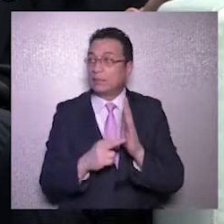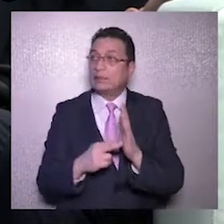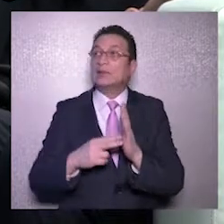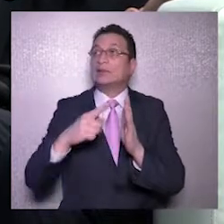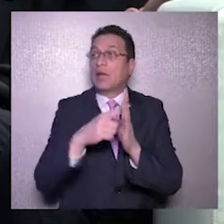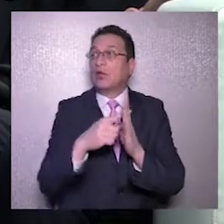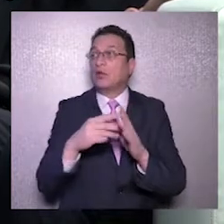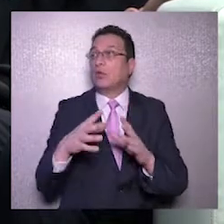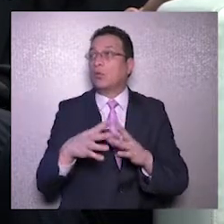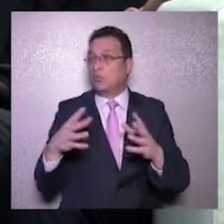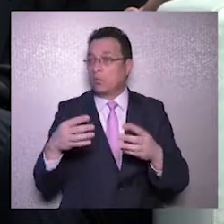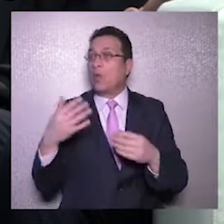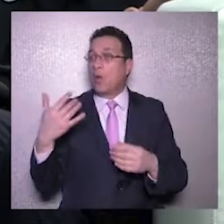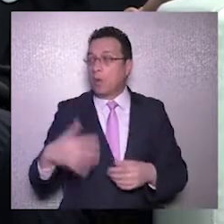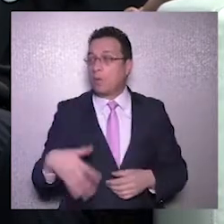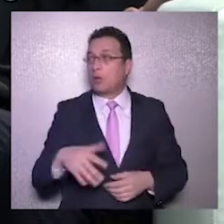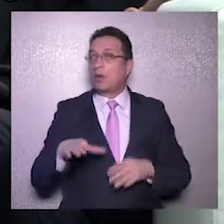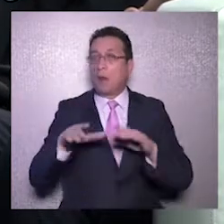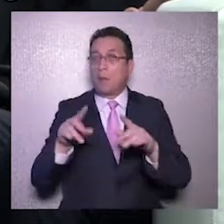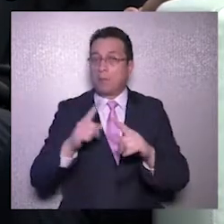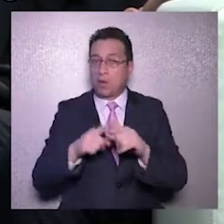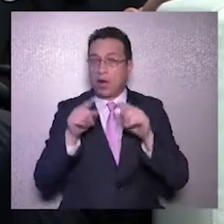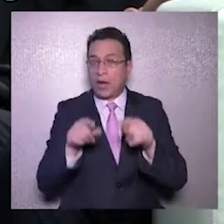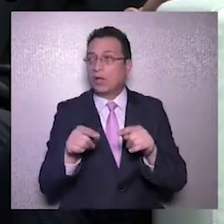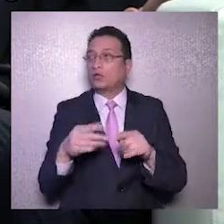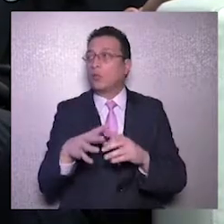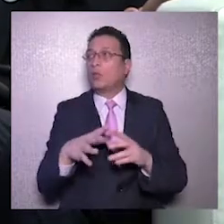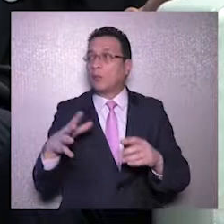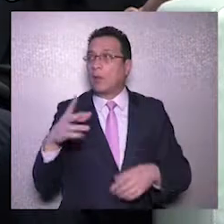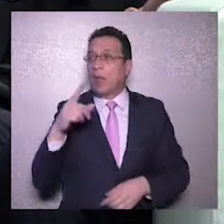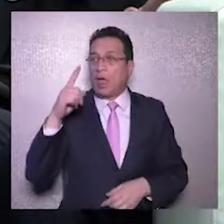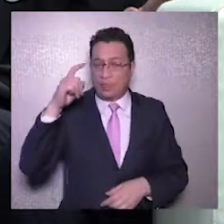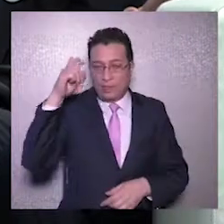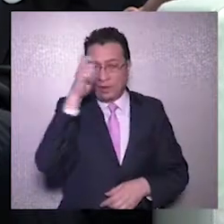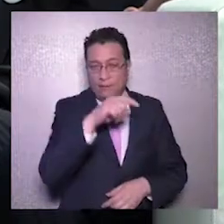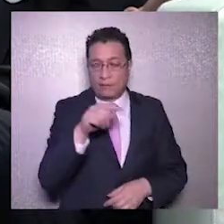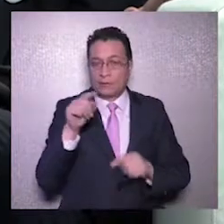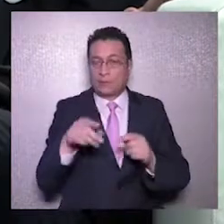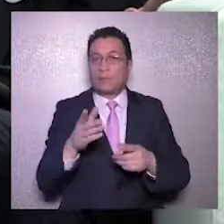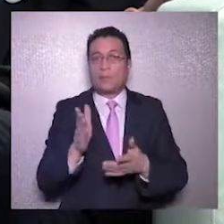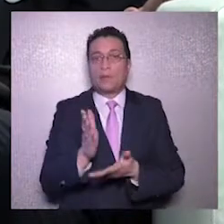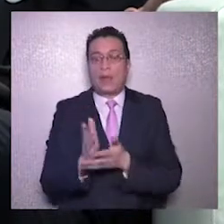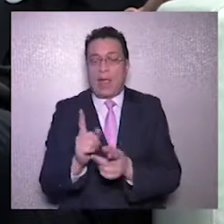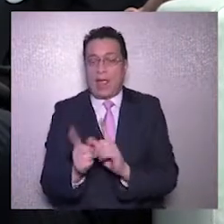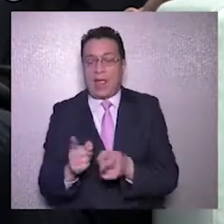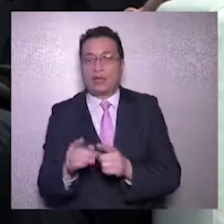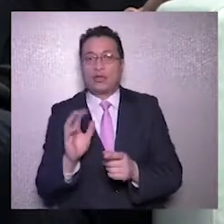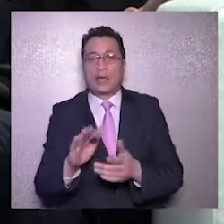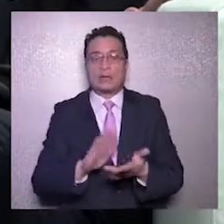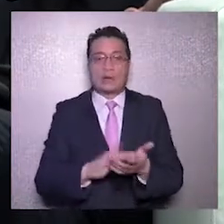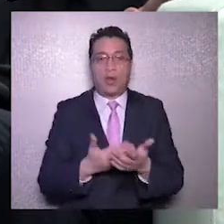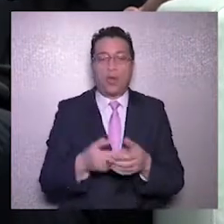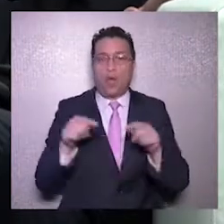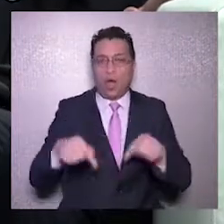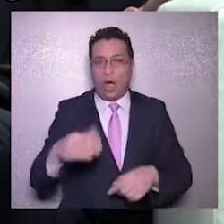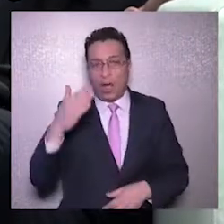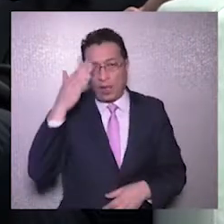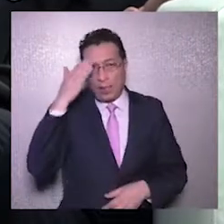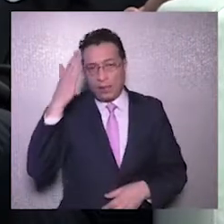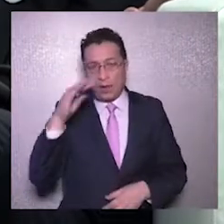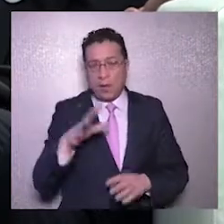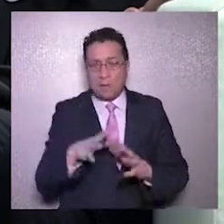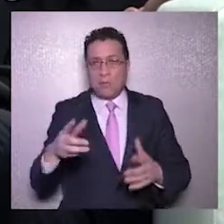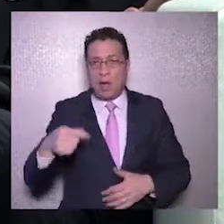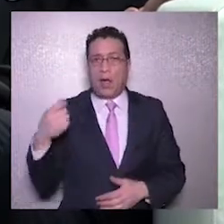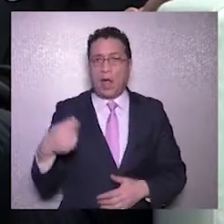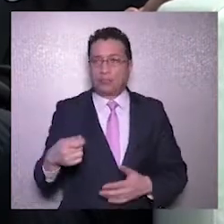muy cualitativo que por lo mismo hace más compleja la administración y la gestión de la salud hoy día y la hace más